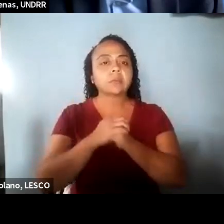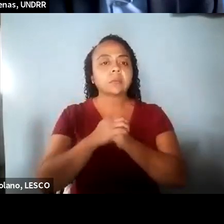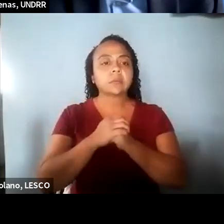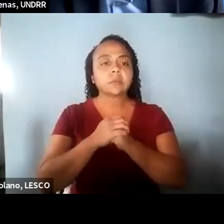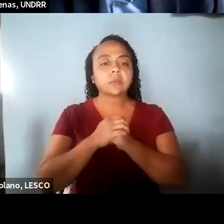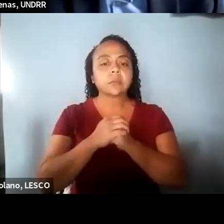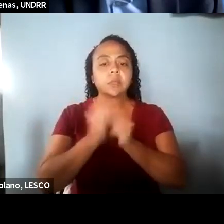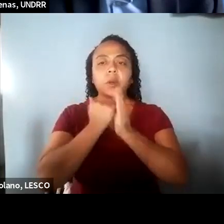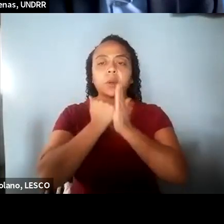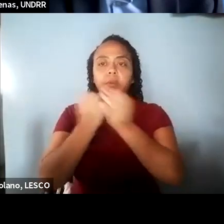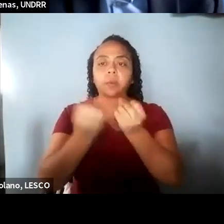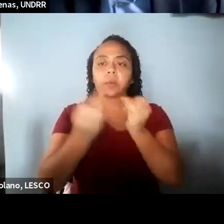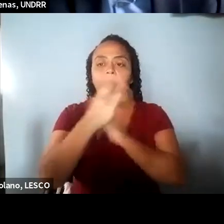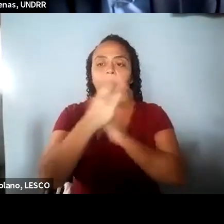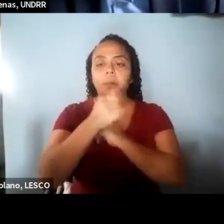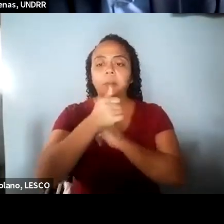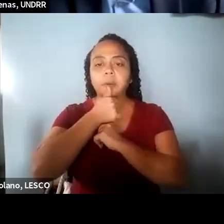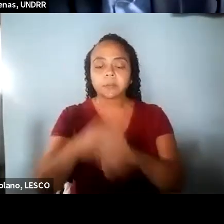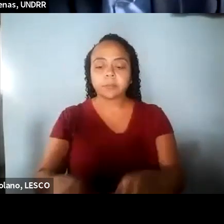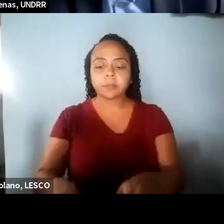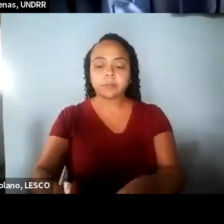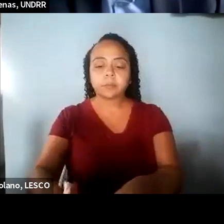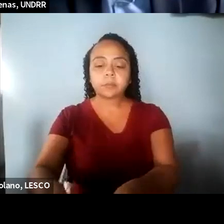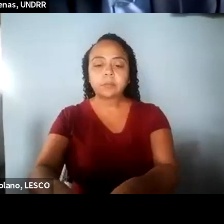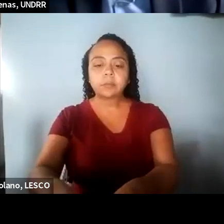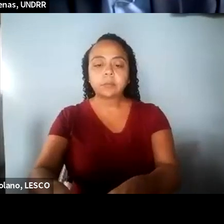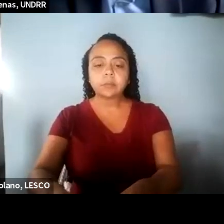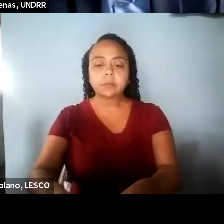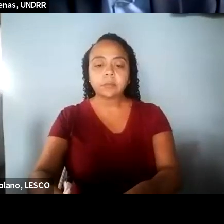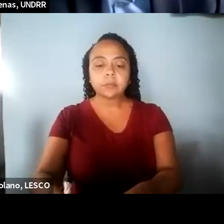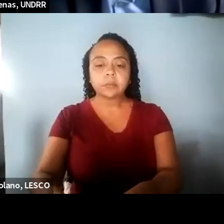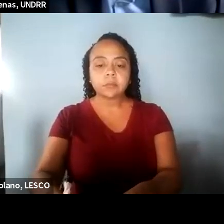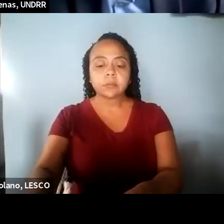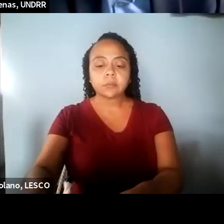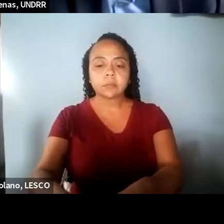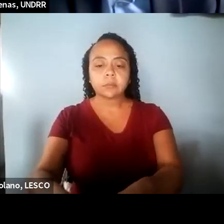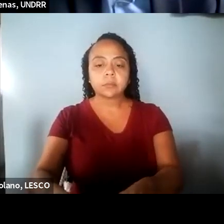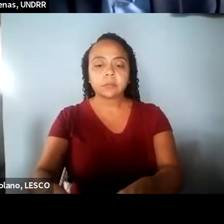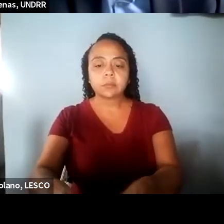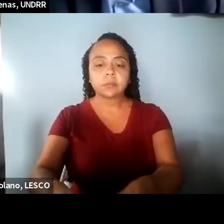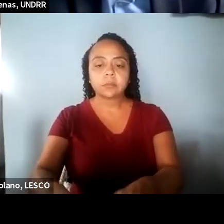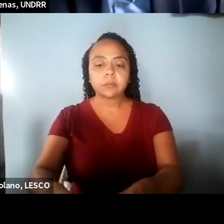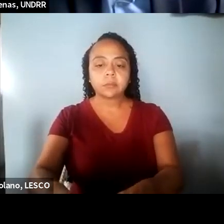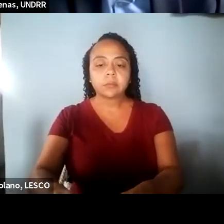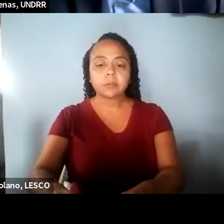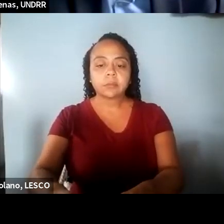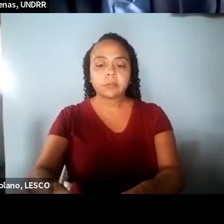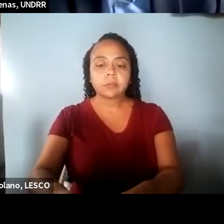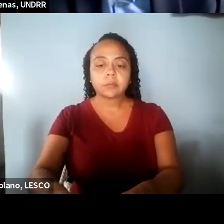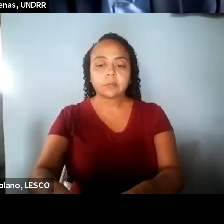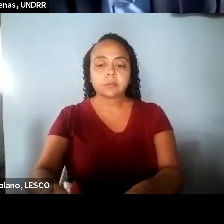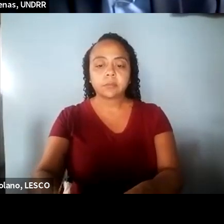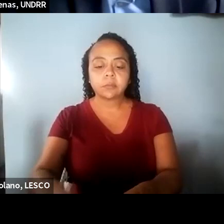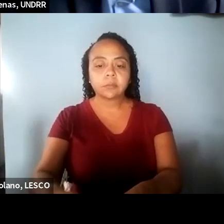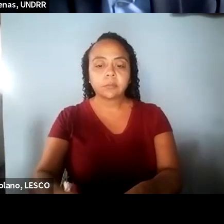colaboración público-privada en torno a la reducción del riesgo de desastres y la resiliencia de costa rica la realiza